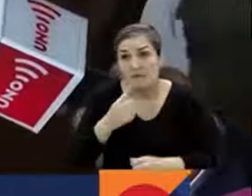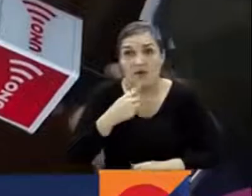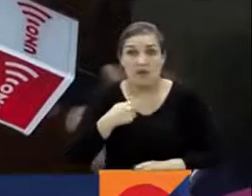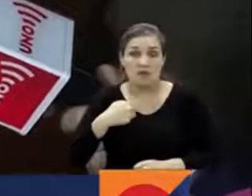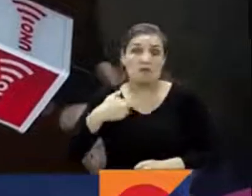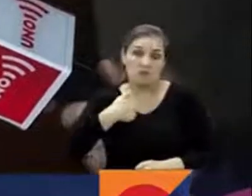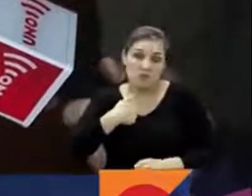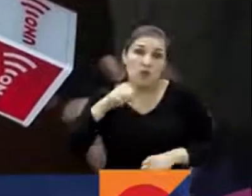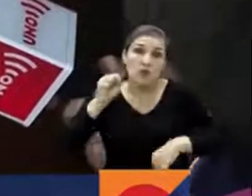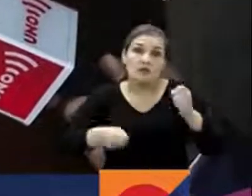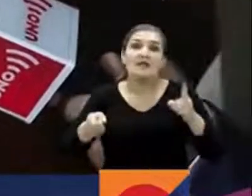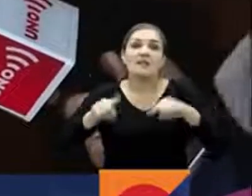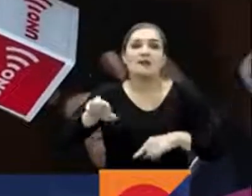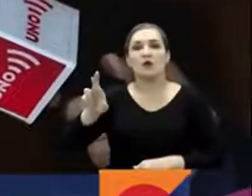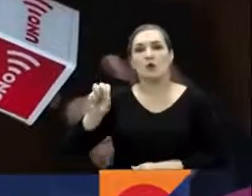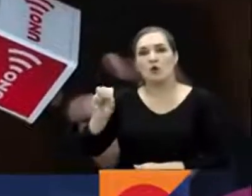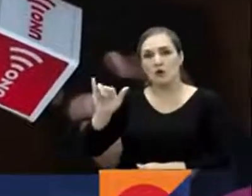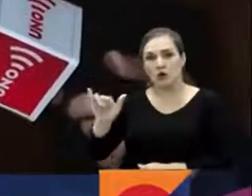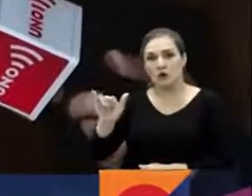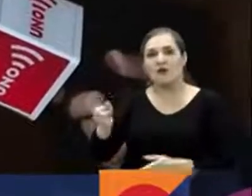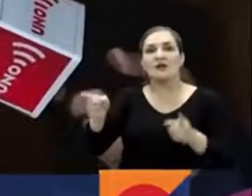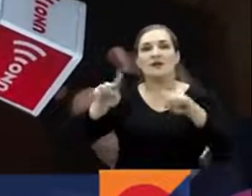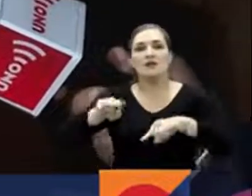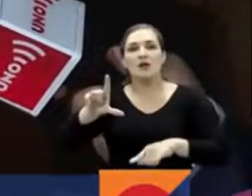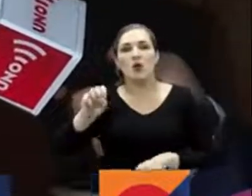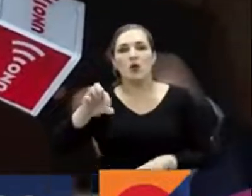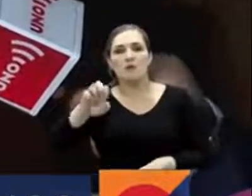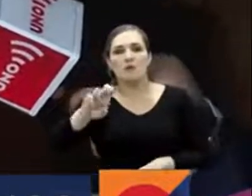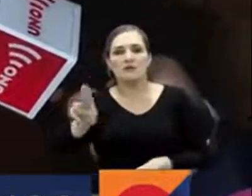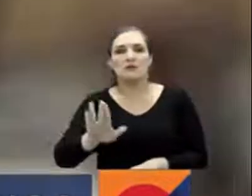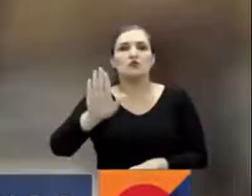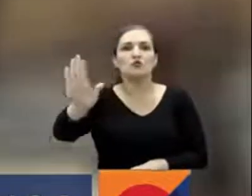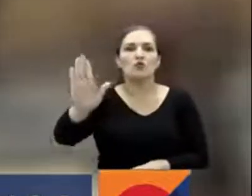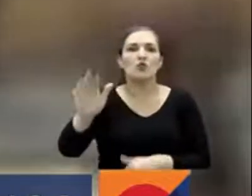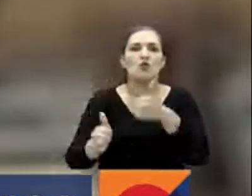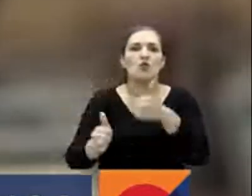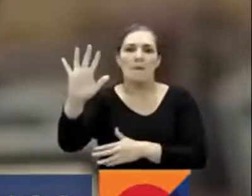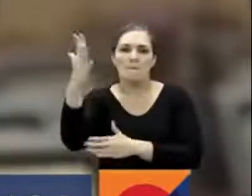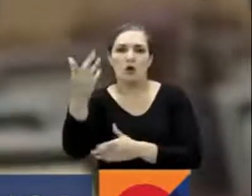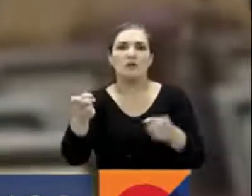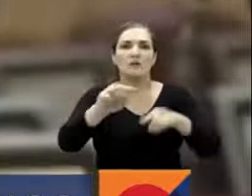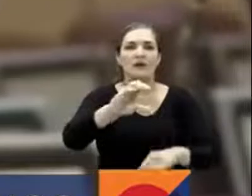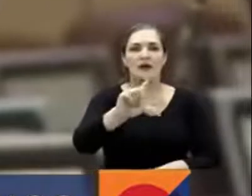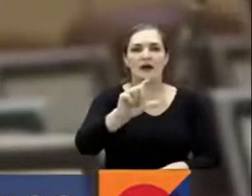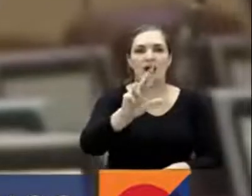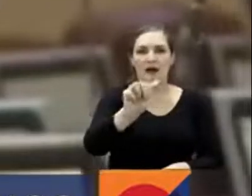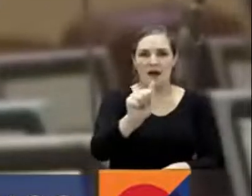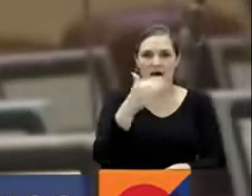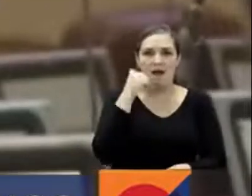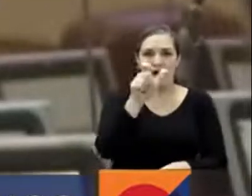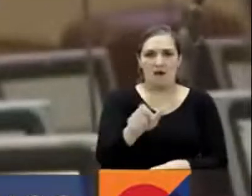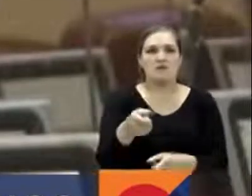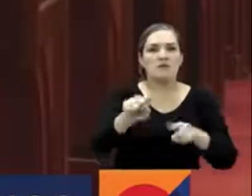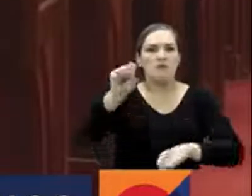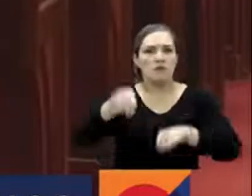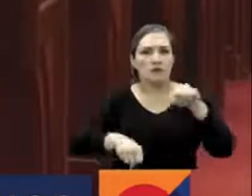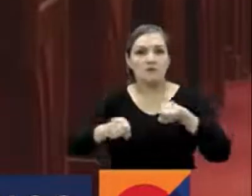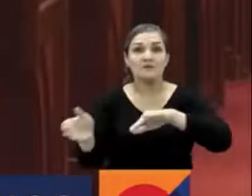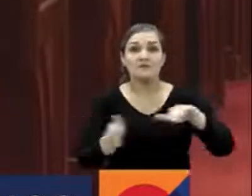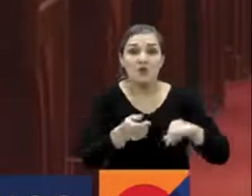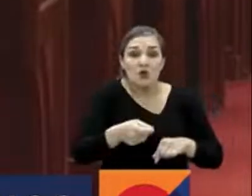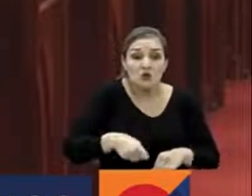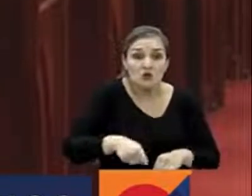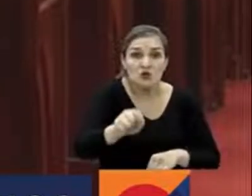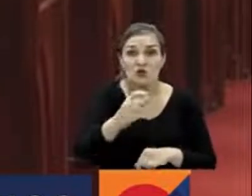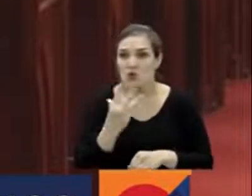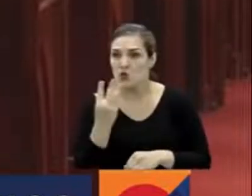está Roy Barreras, Alexander López del Polo y Clara López. Sobre la conformación del próximo gabinete, las bancadas están preparadas